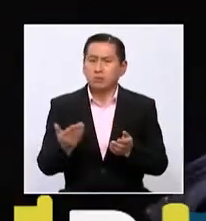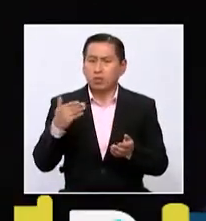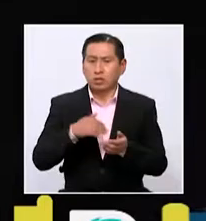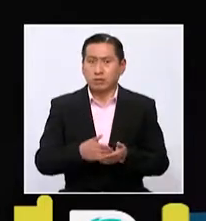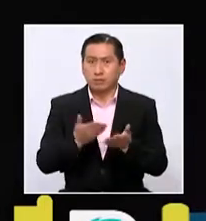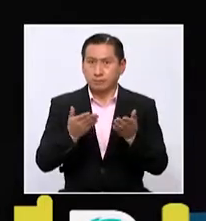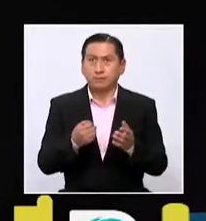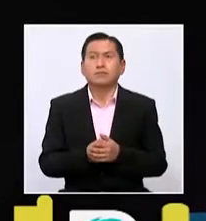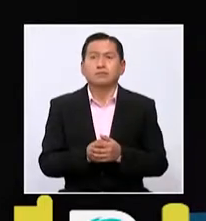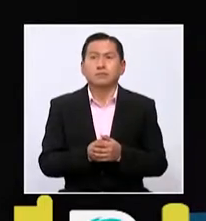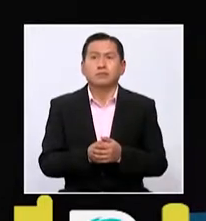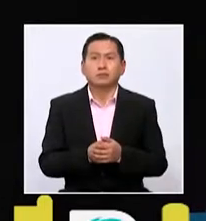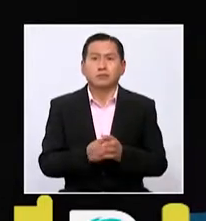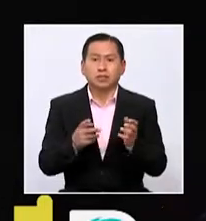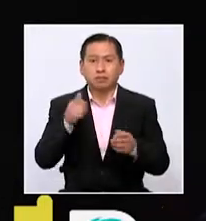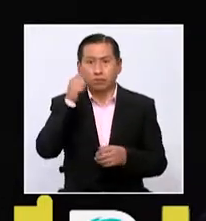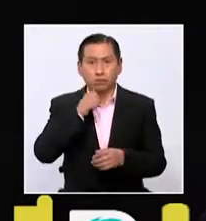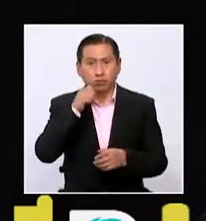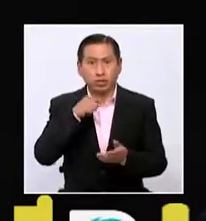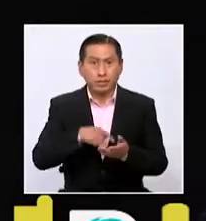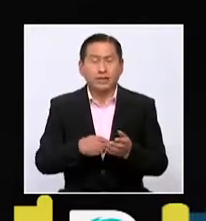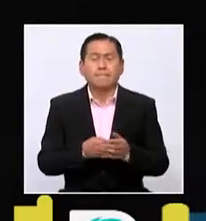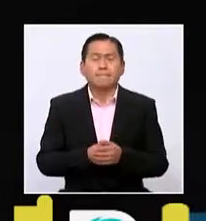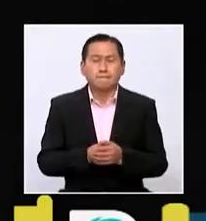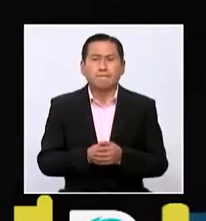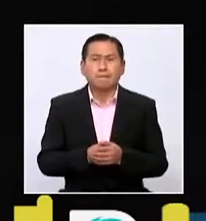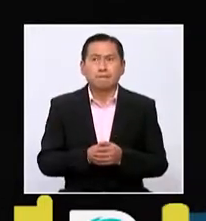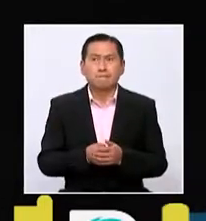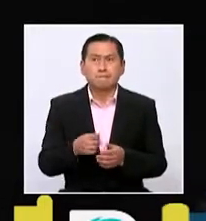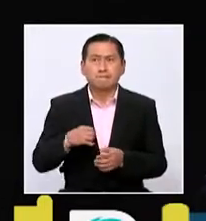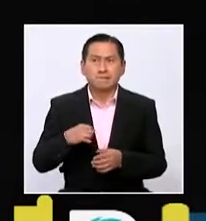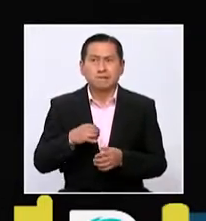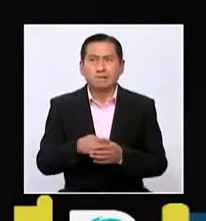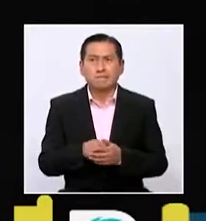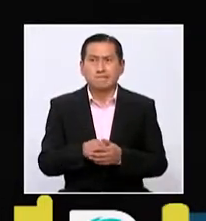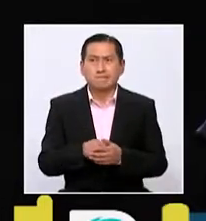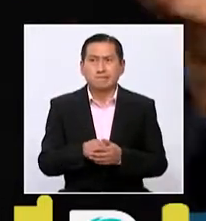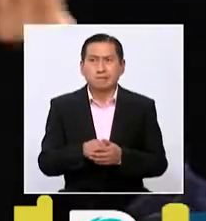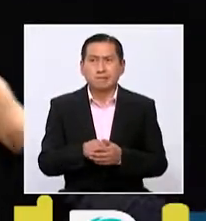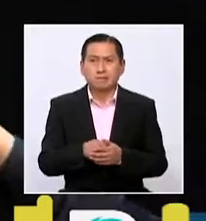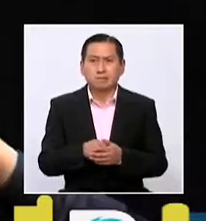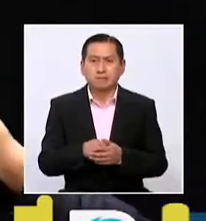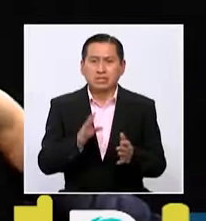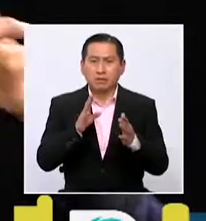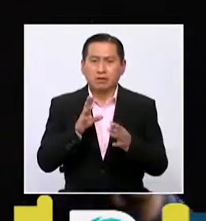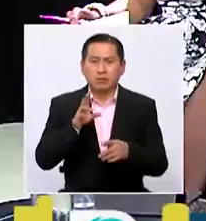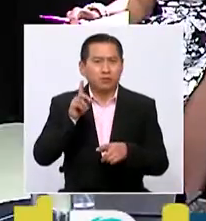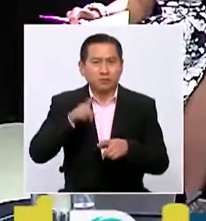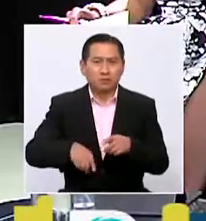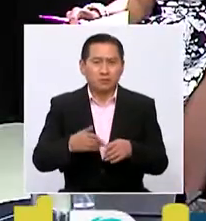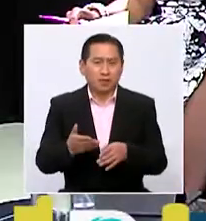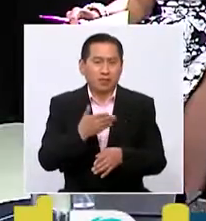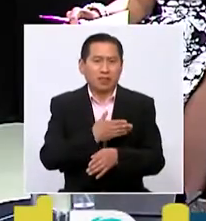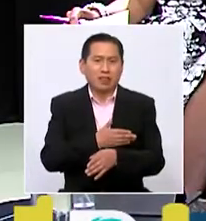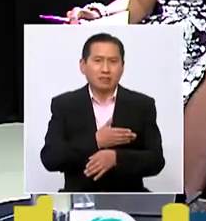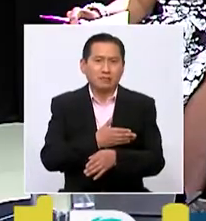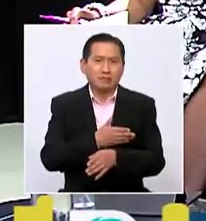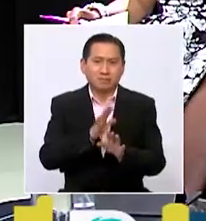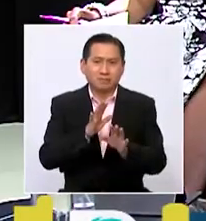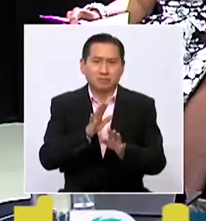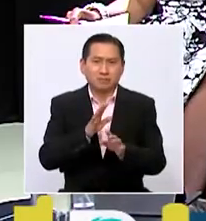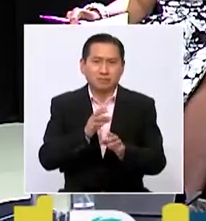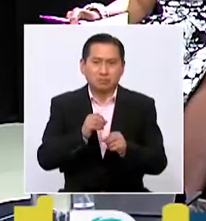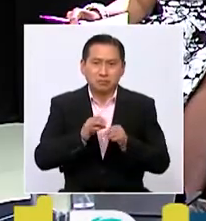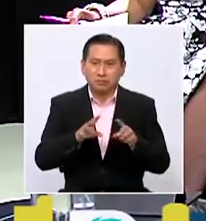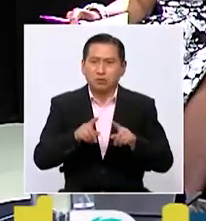tema, el tema de la mujer. No puedo avanzar mucho, obviamente, de la historia, pero sí